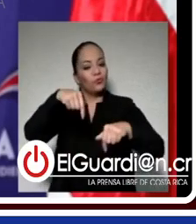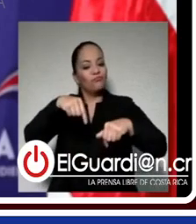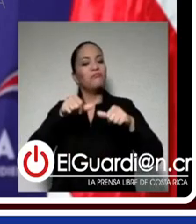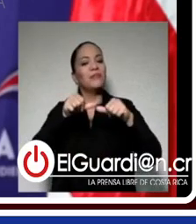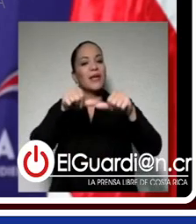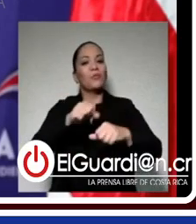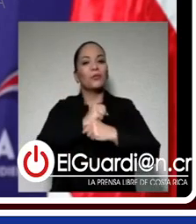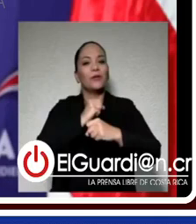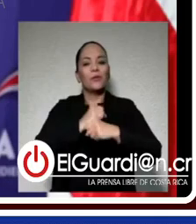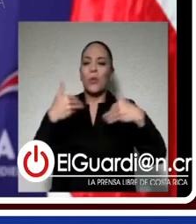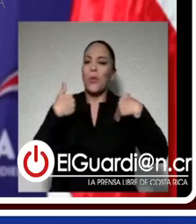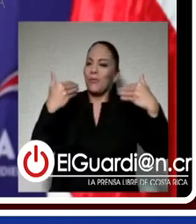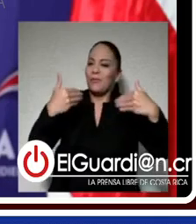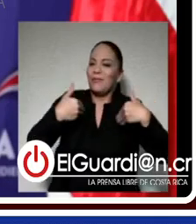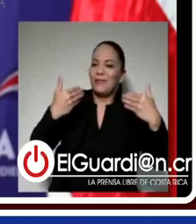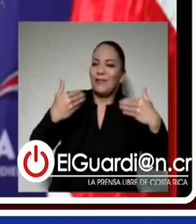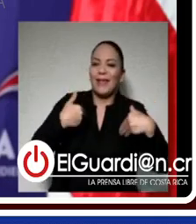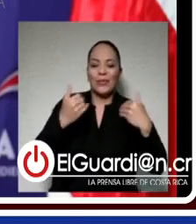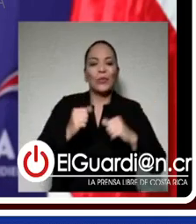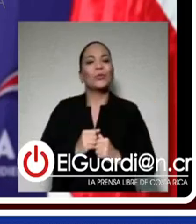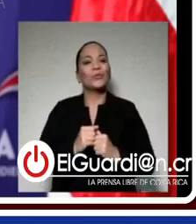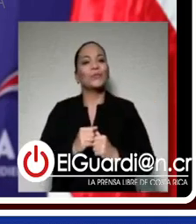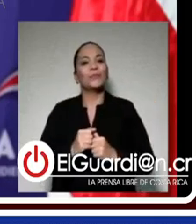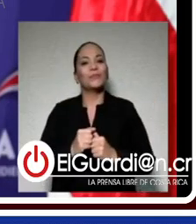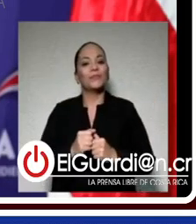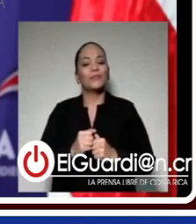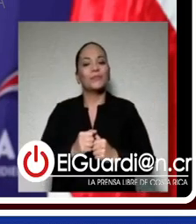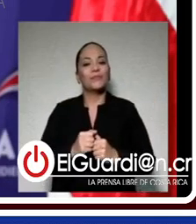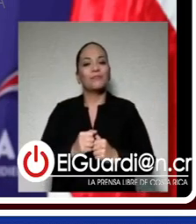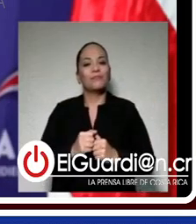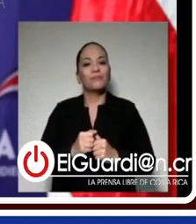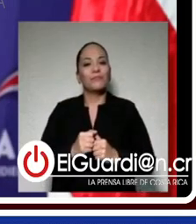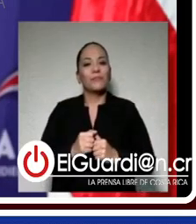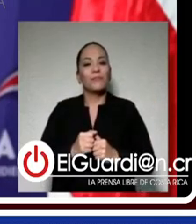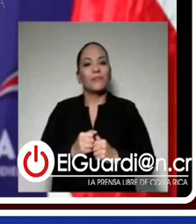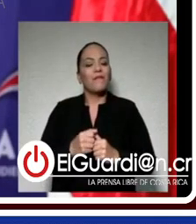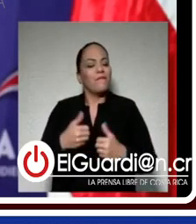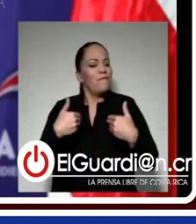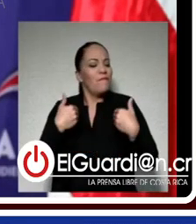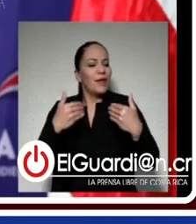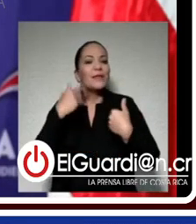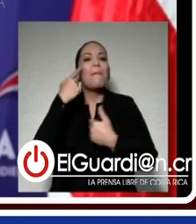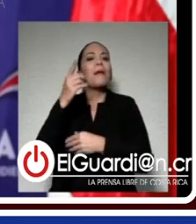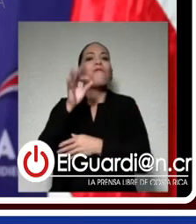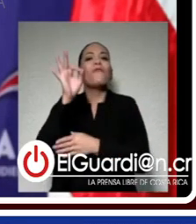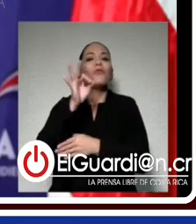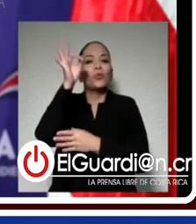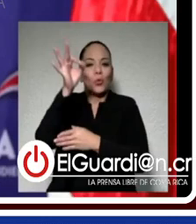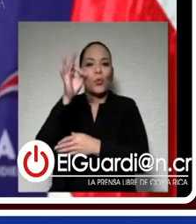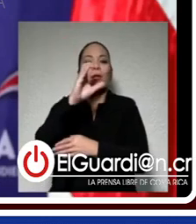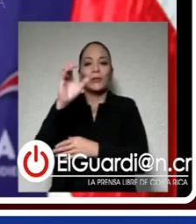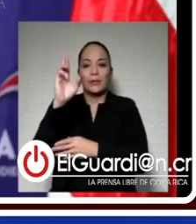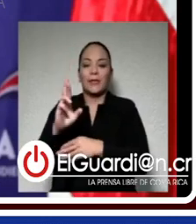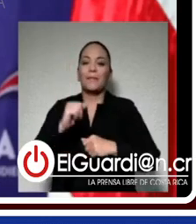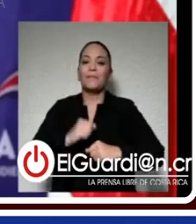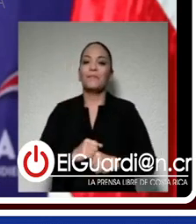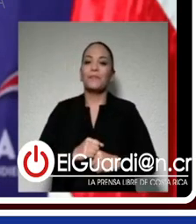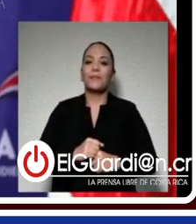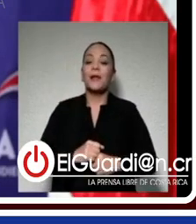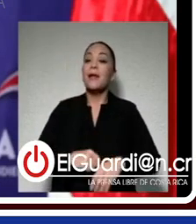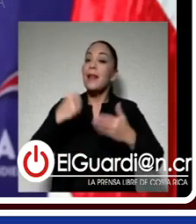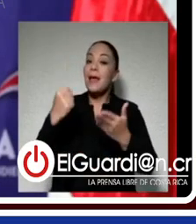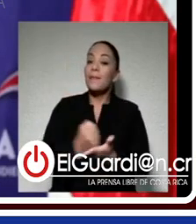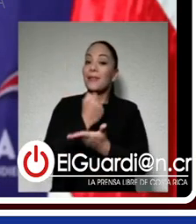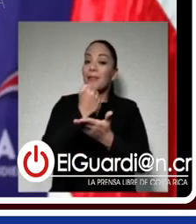contentos, muy entusiasmados por el futuro de esta patria. Lamentablemente no fue